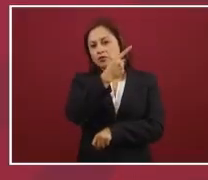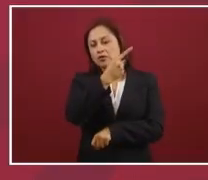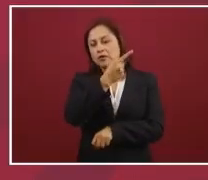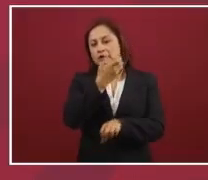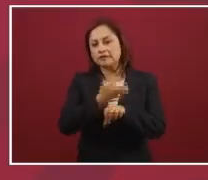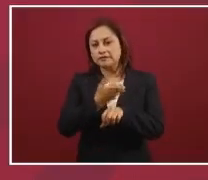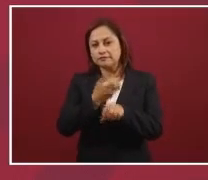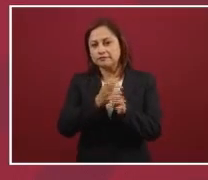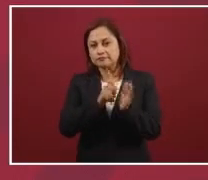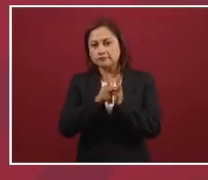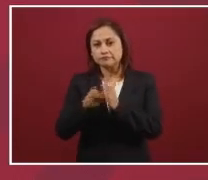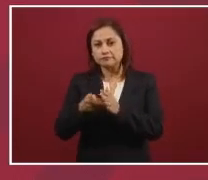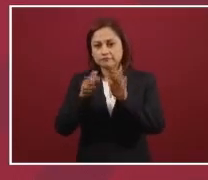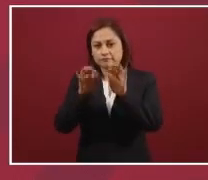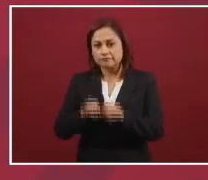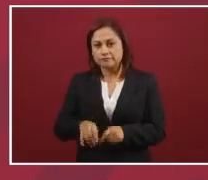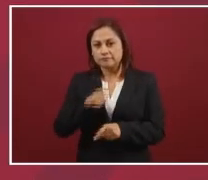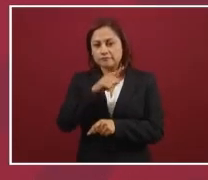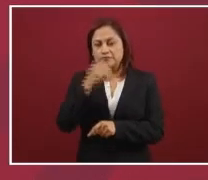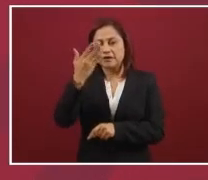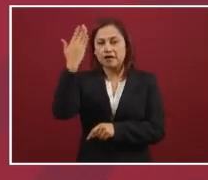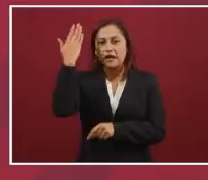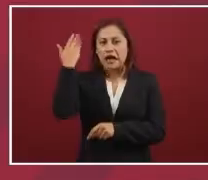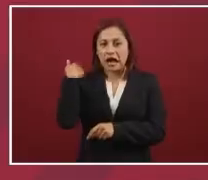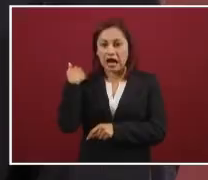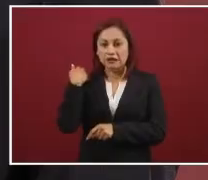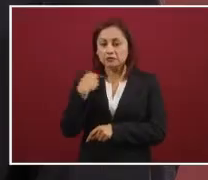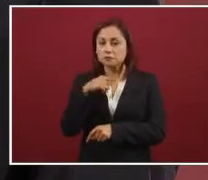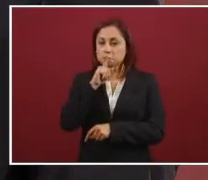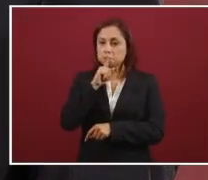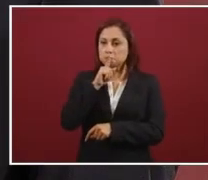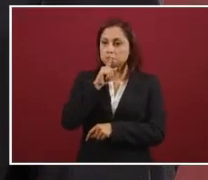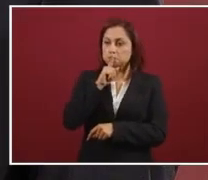cómplice cuando se saqueaba al país.